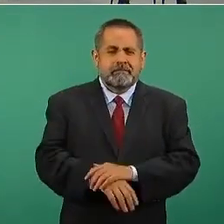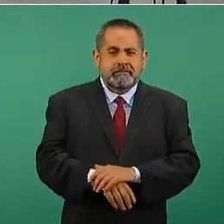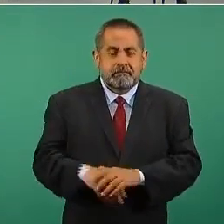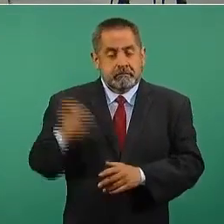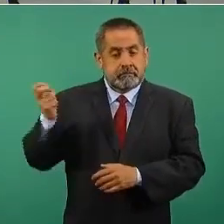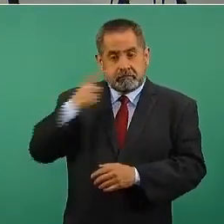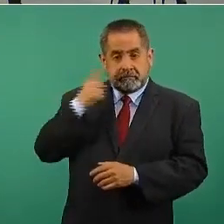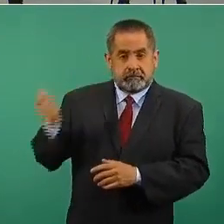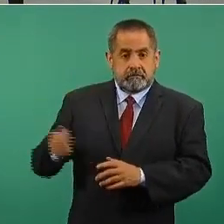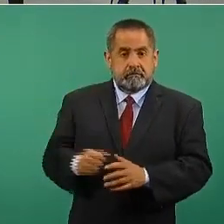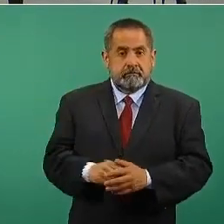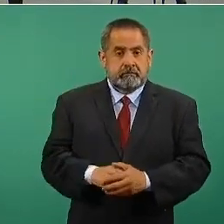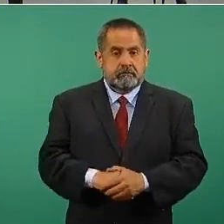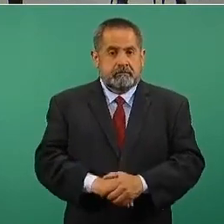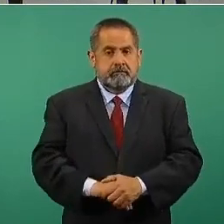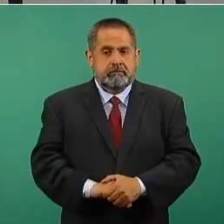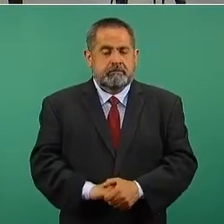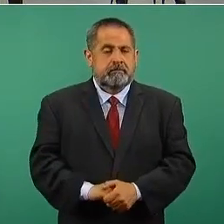Sí.